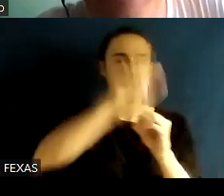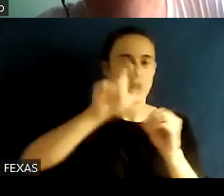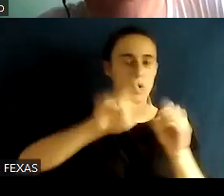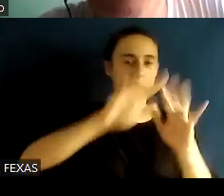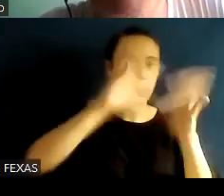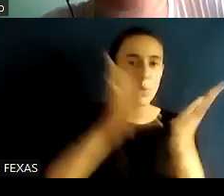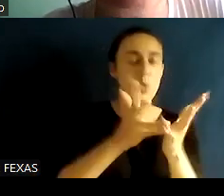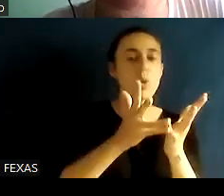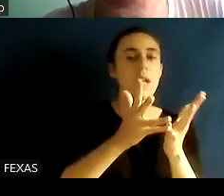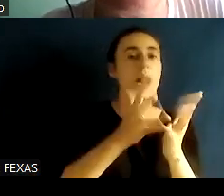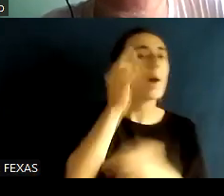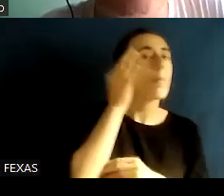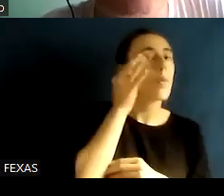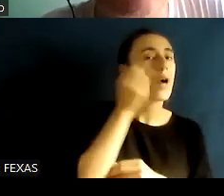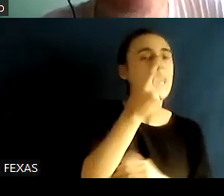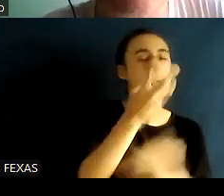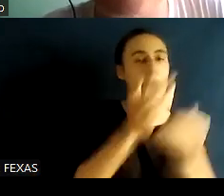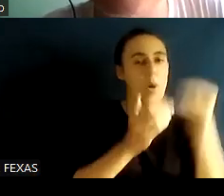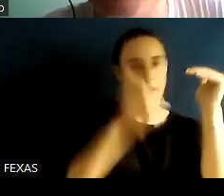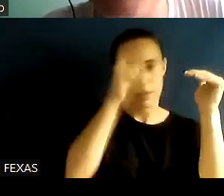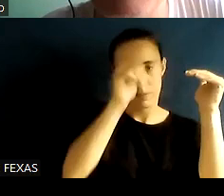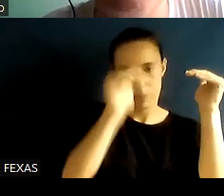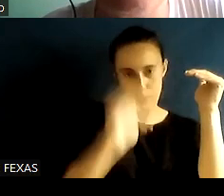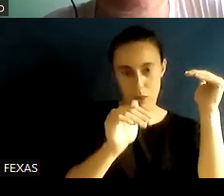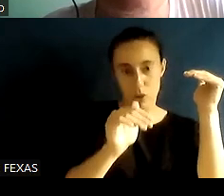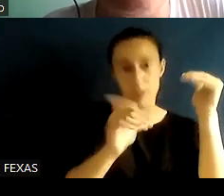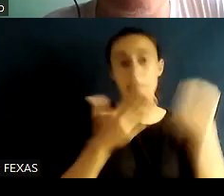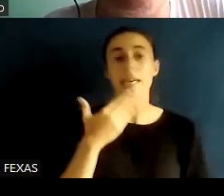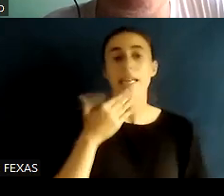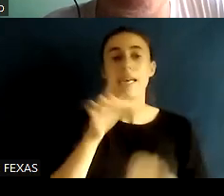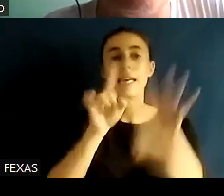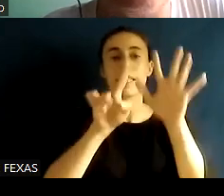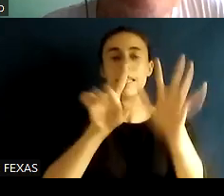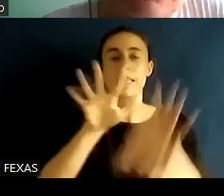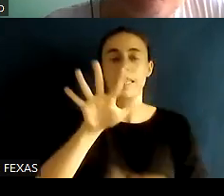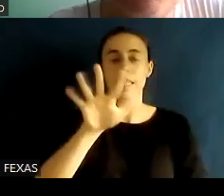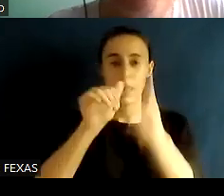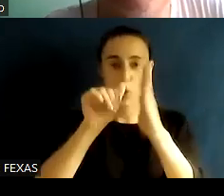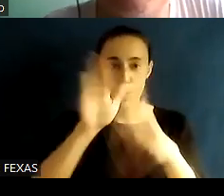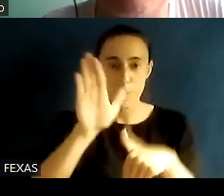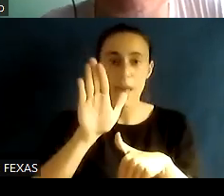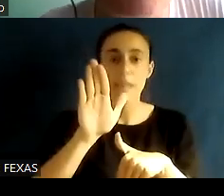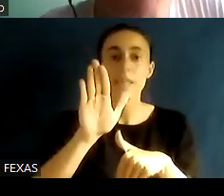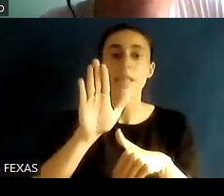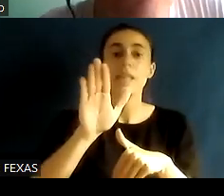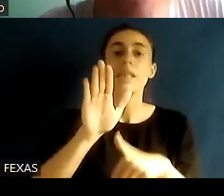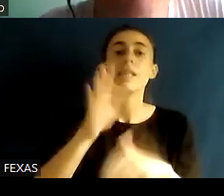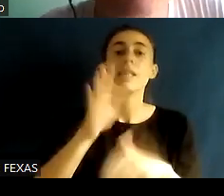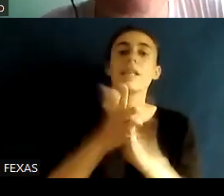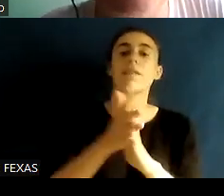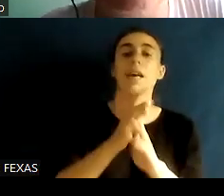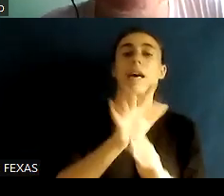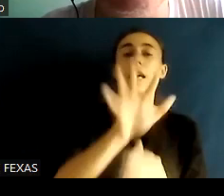en mujeres, como bien sabéis, y por encima de los 65 años el porcentaje aumenta a entre 1 y 2 de cada 5